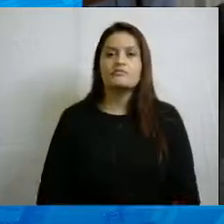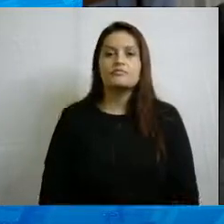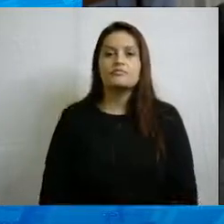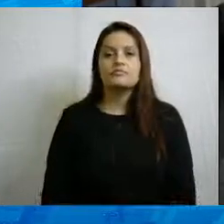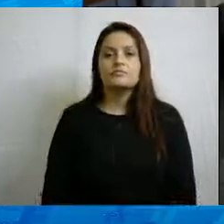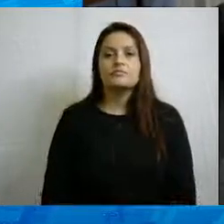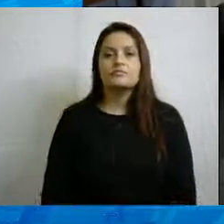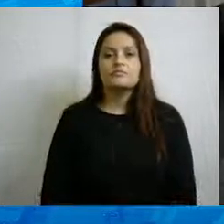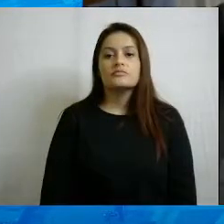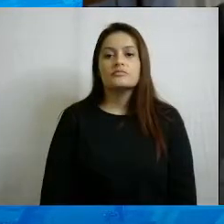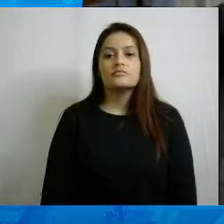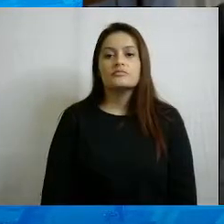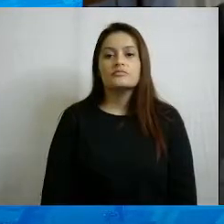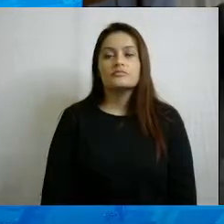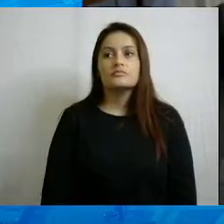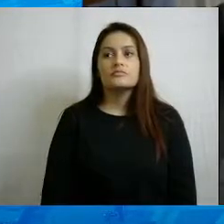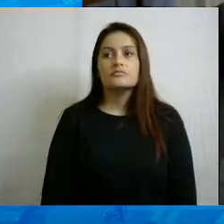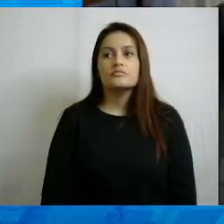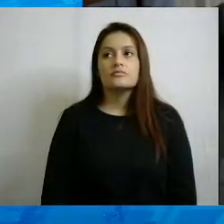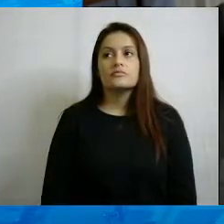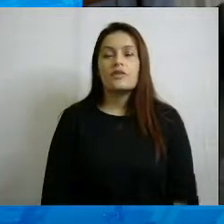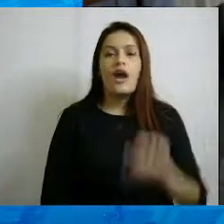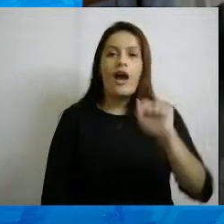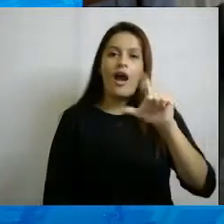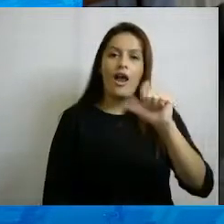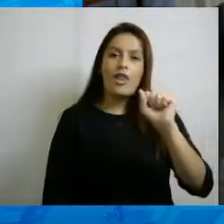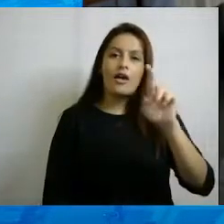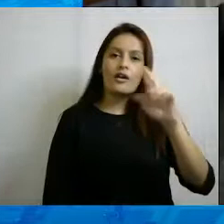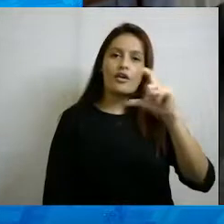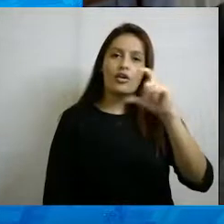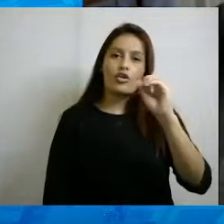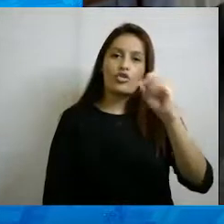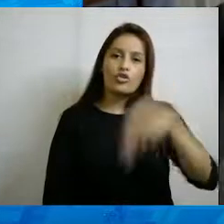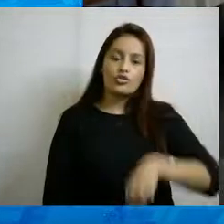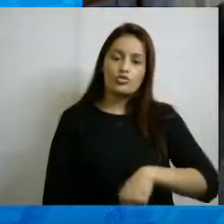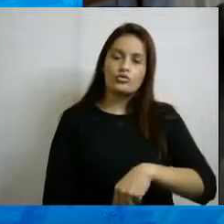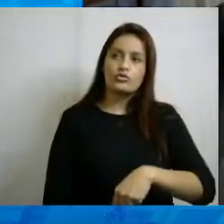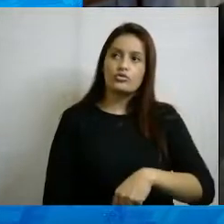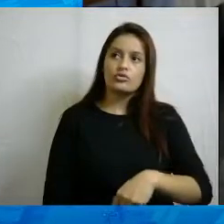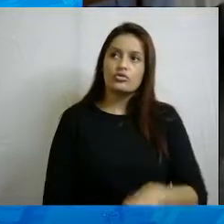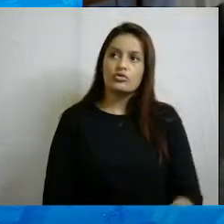Eso. Gracias, concejal. Concejal Alarcón.